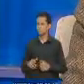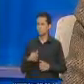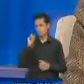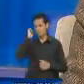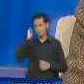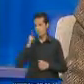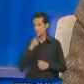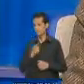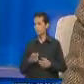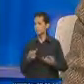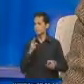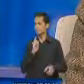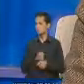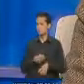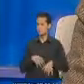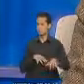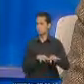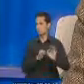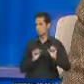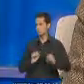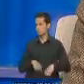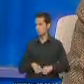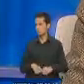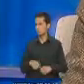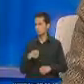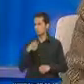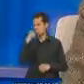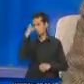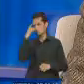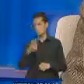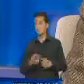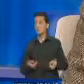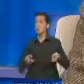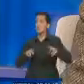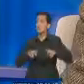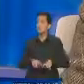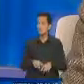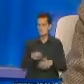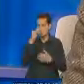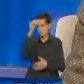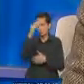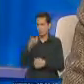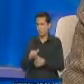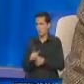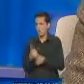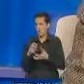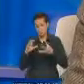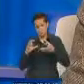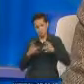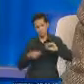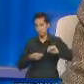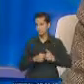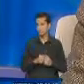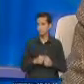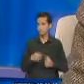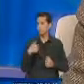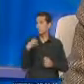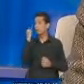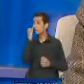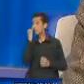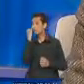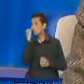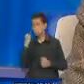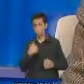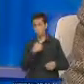es legítimo. Y yo diría, incluso hay que verlo desde otra perspectiva política. Indígenas y trabajadores